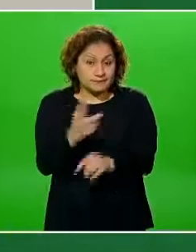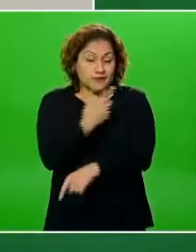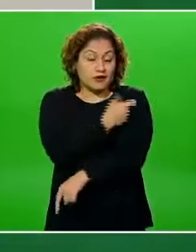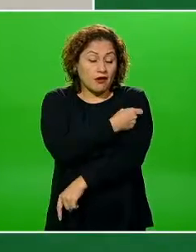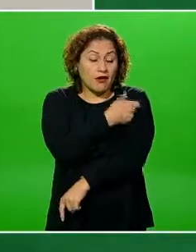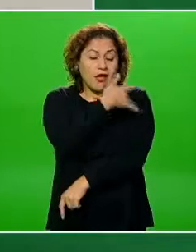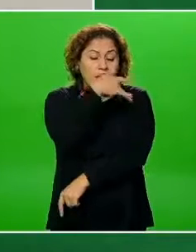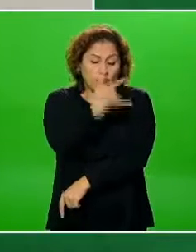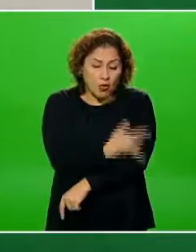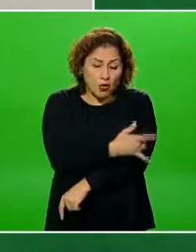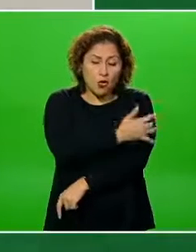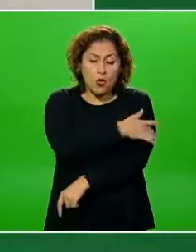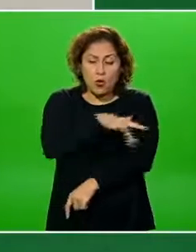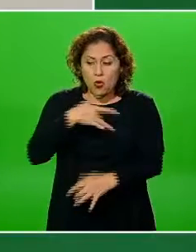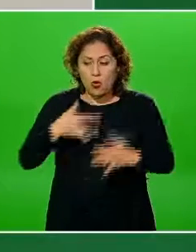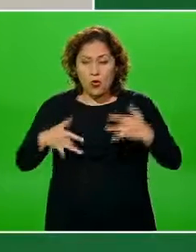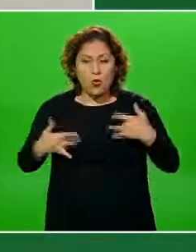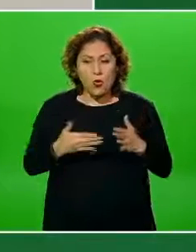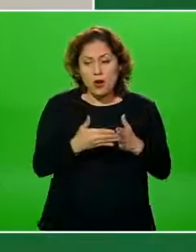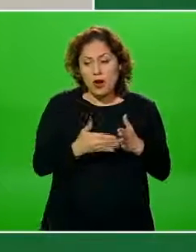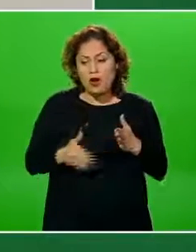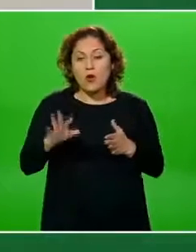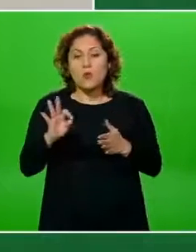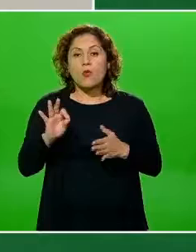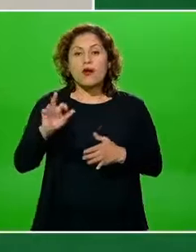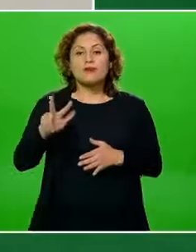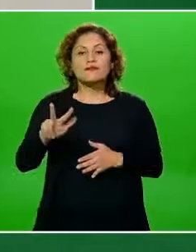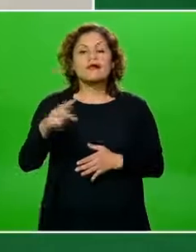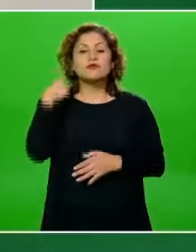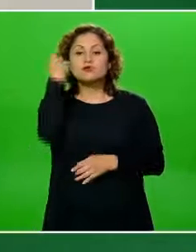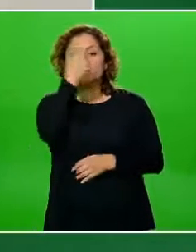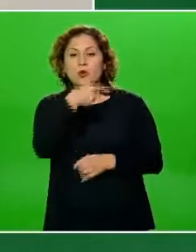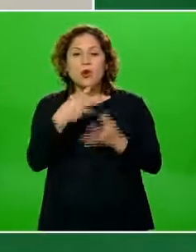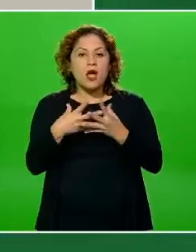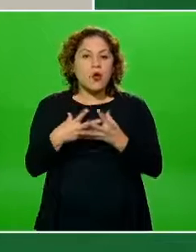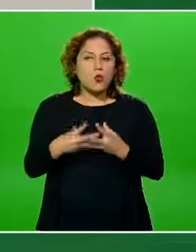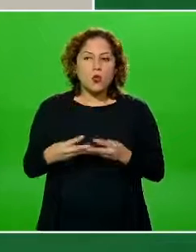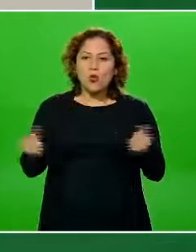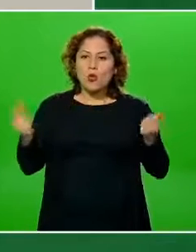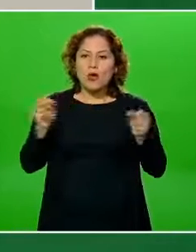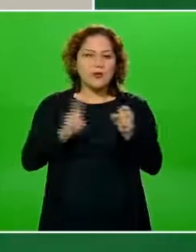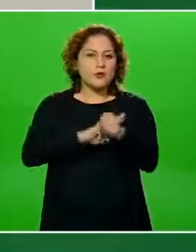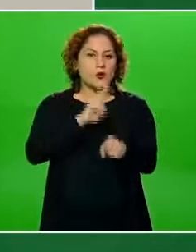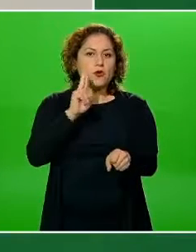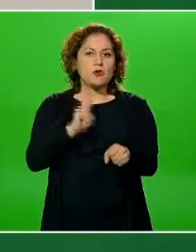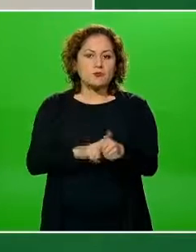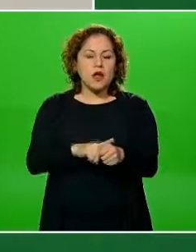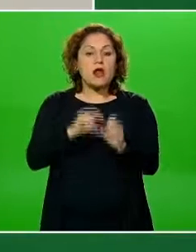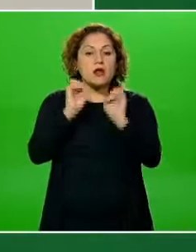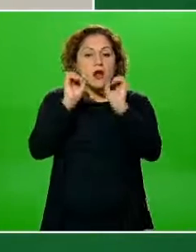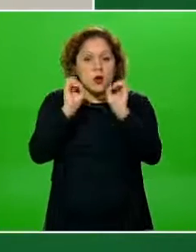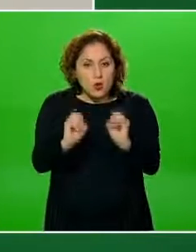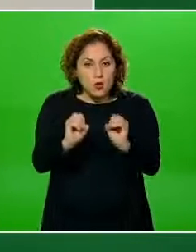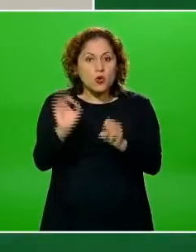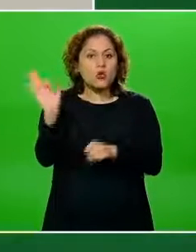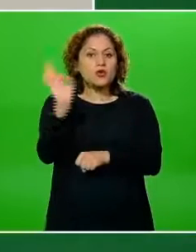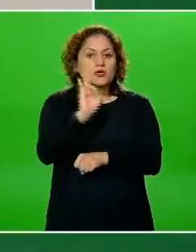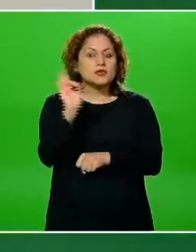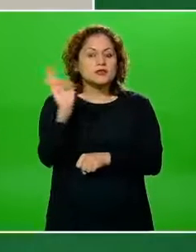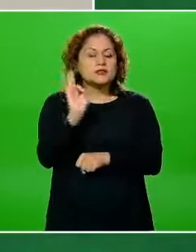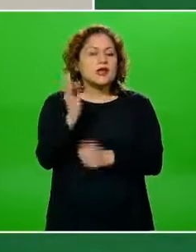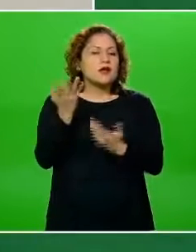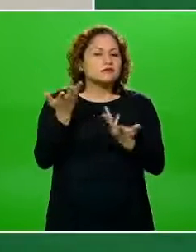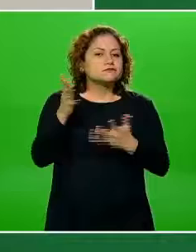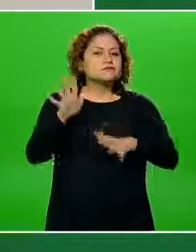siguientes 24, 48 horas normalmente suelen resolver por sí mismos o solo requieren de muchas